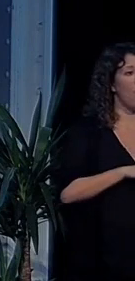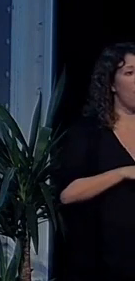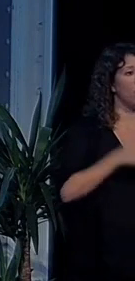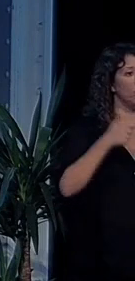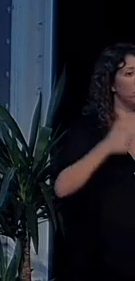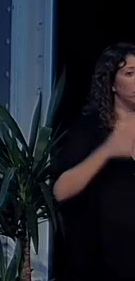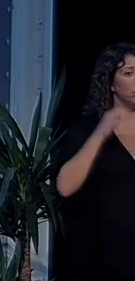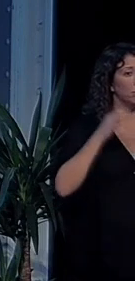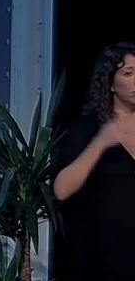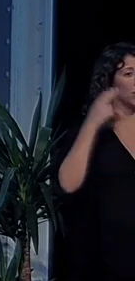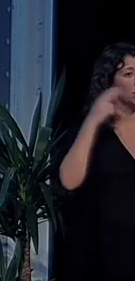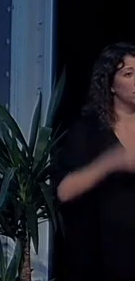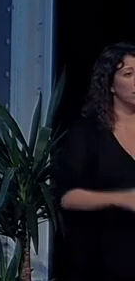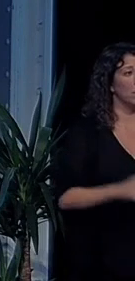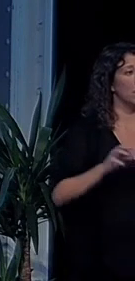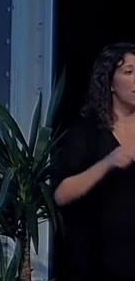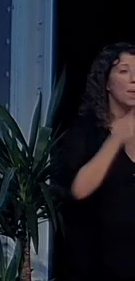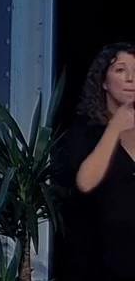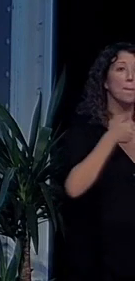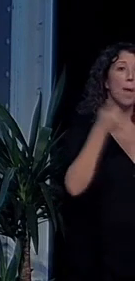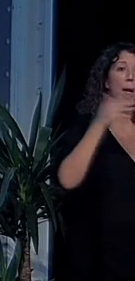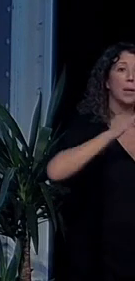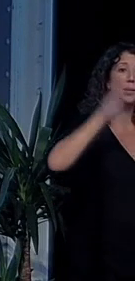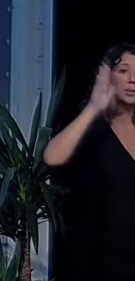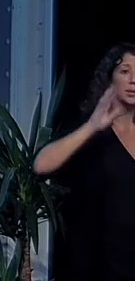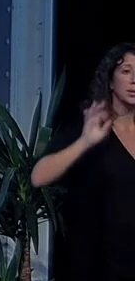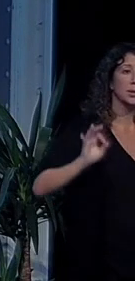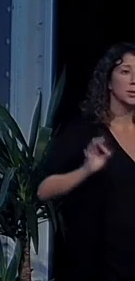no? Si algú més vol dir alguna cosa?